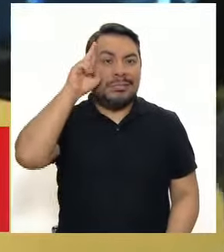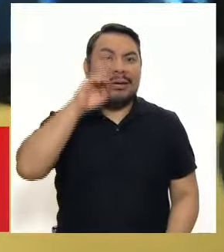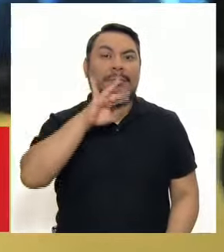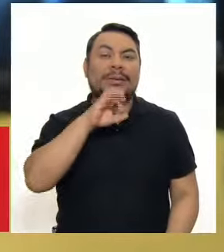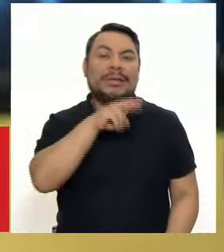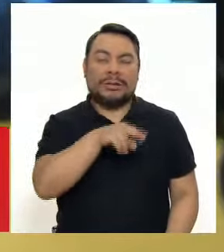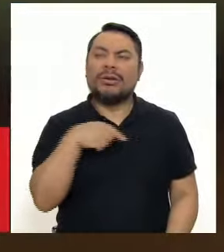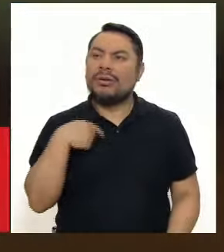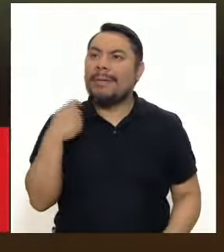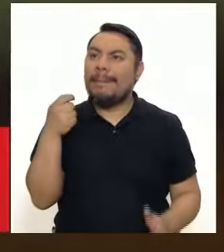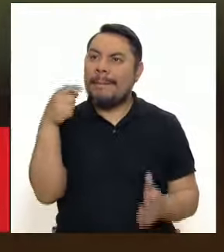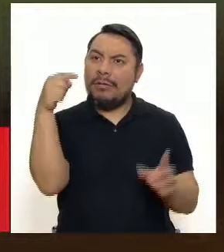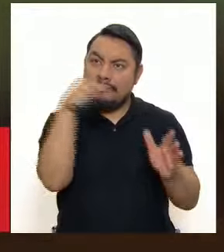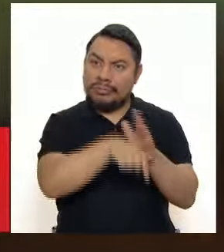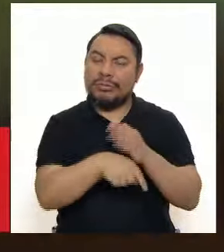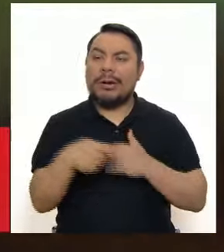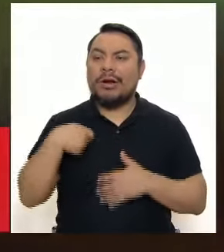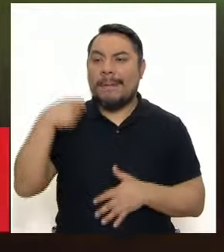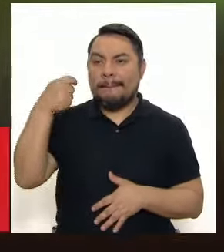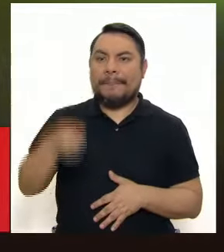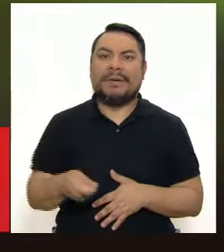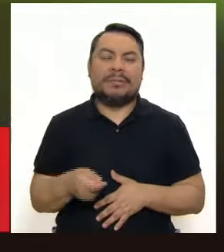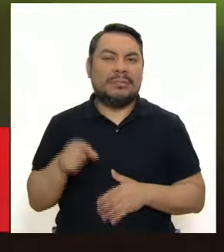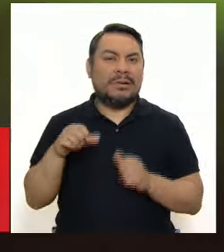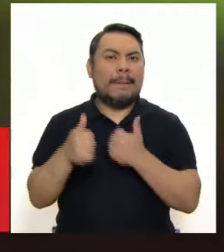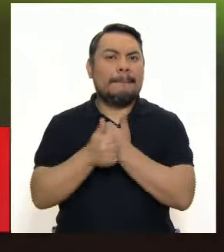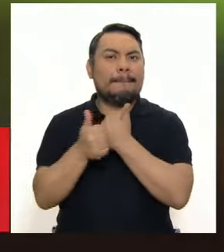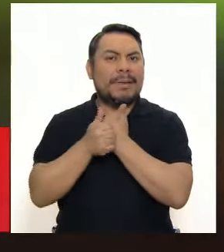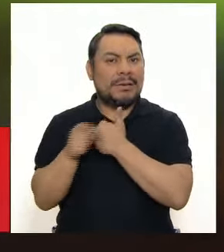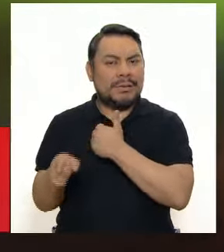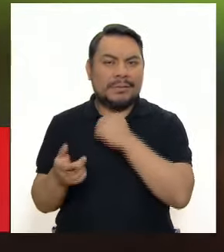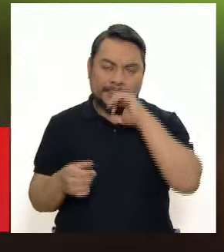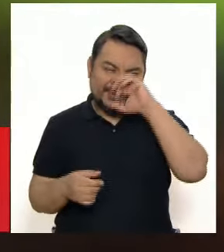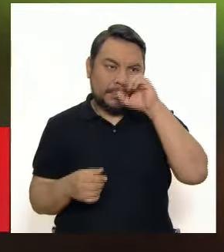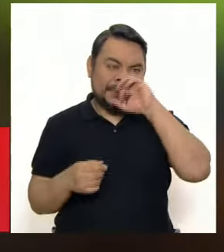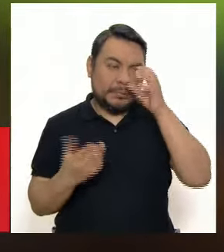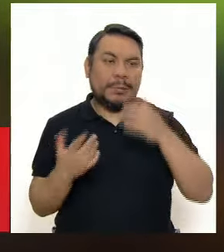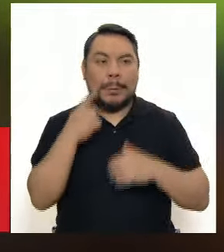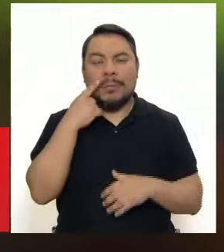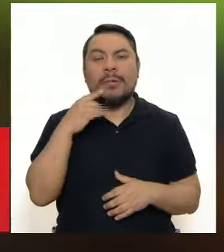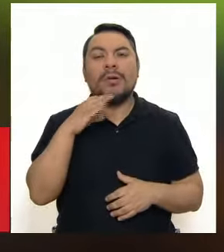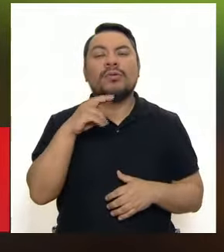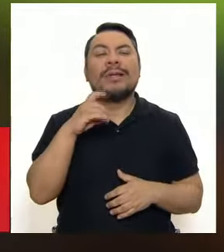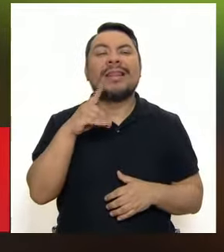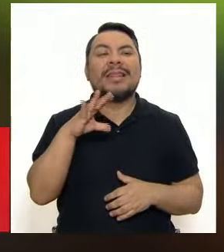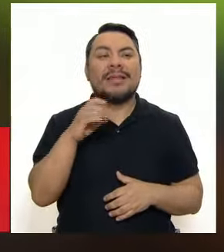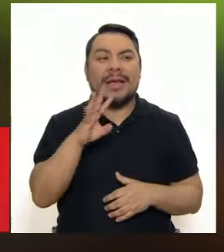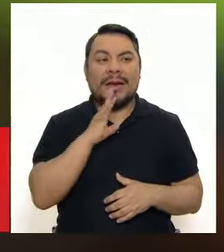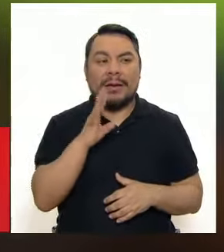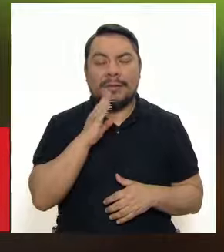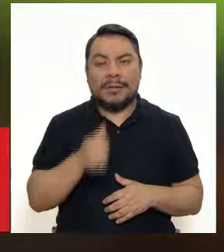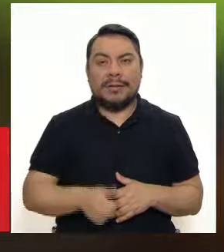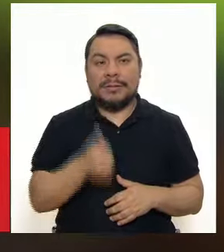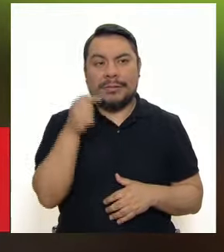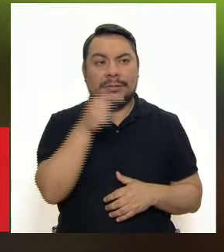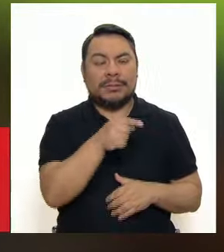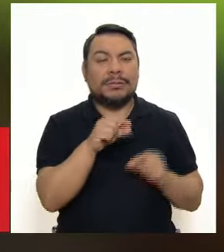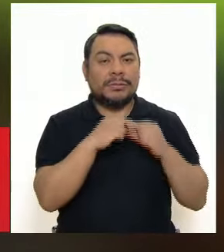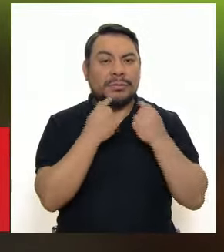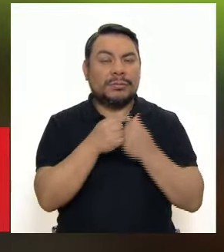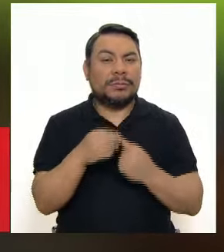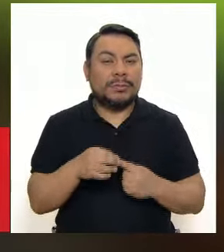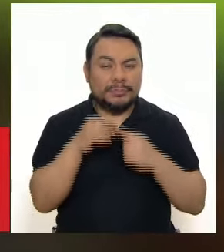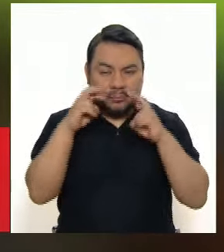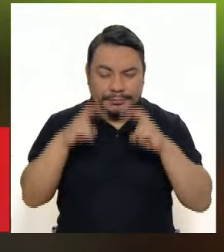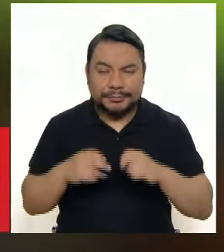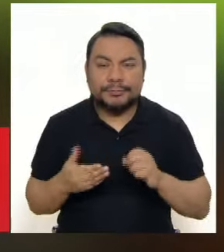Así lo ha revelado el criminal Gian Piero García, alias Cortadedos, en sus declaraciones ante el jefe del Grupo